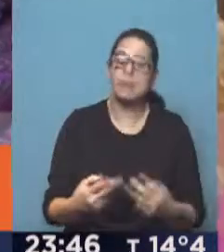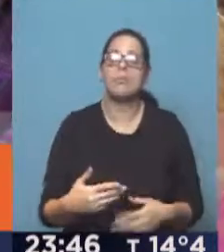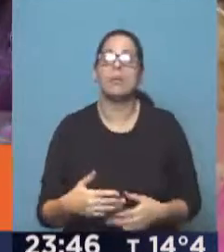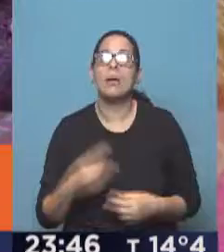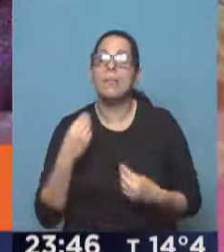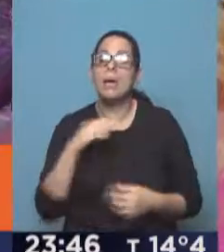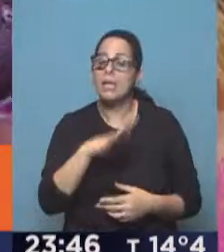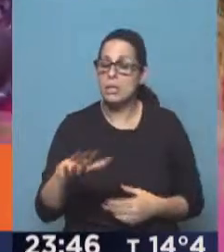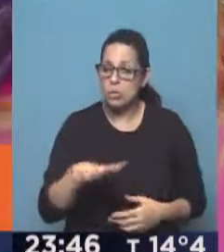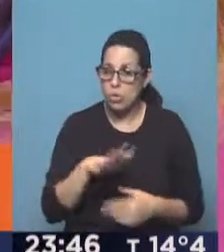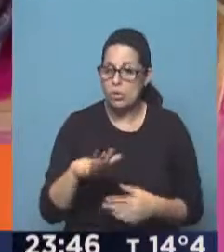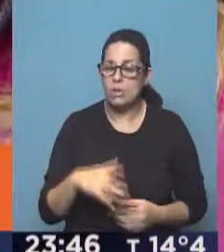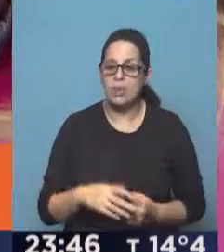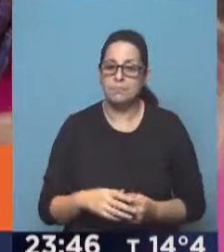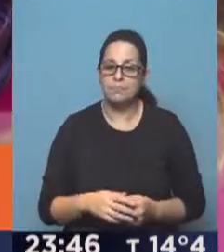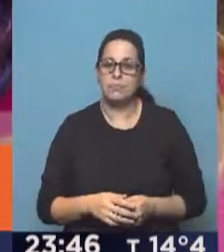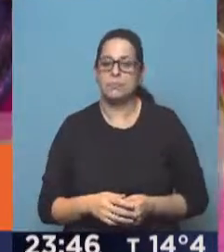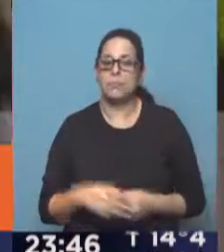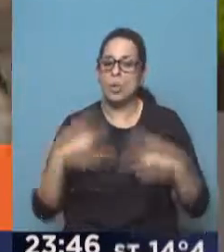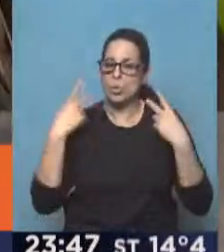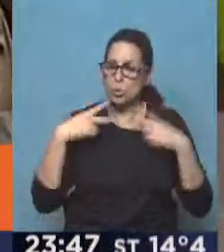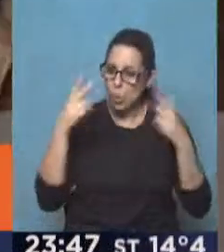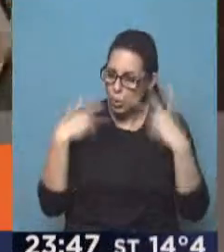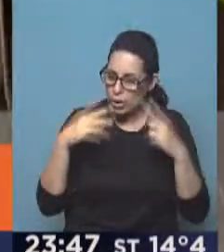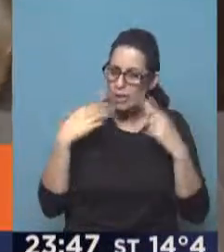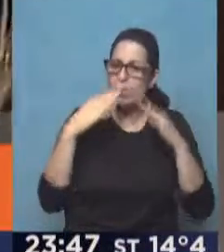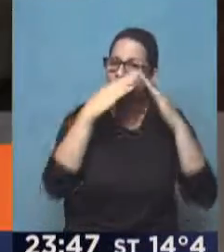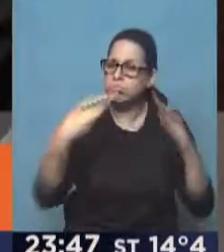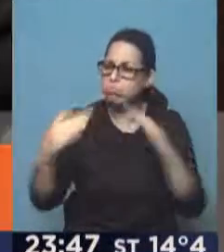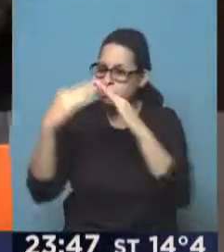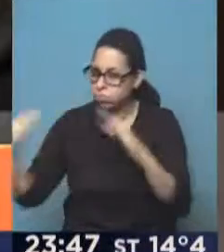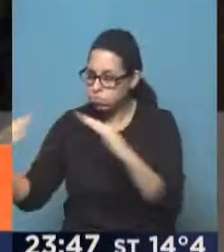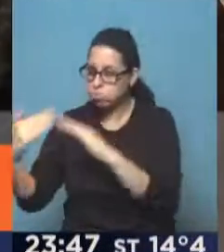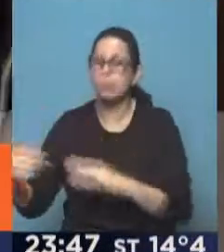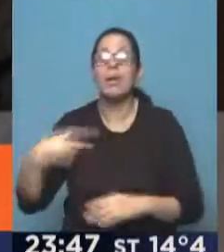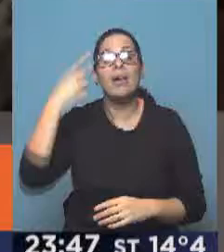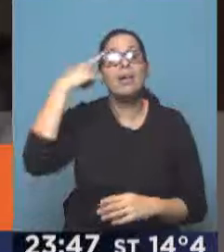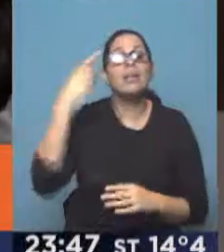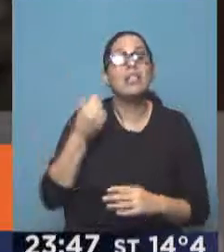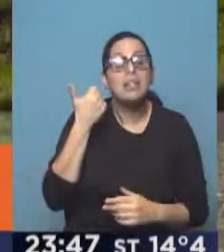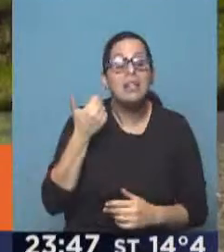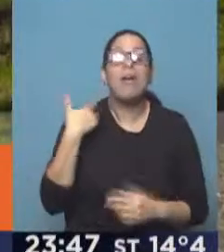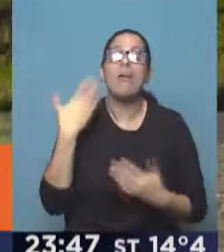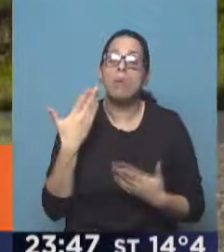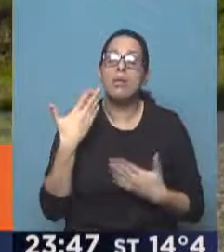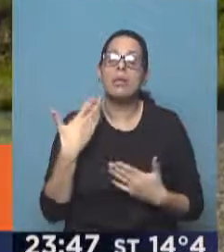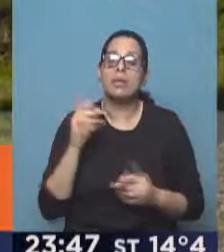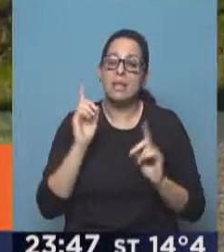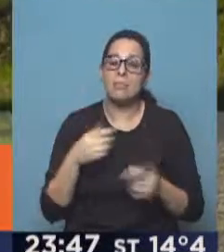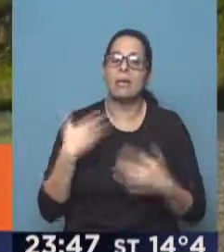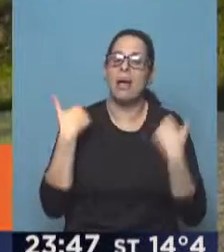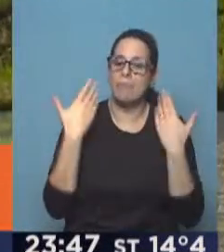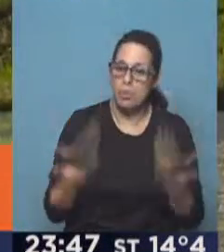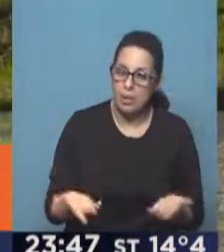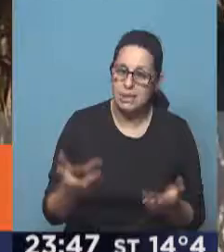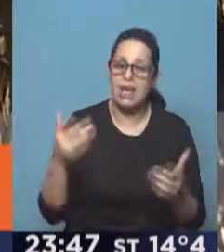para esta zona que es de turismo de estancias. La idea es que también se pueda aprovechar no